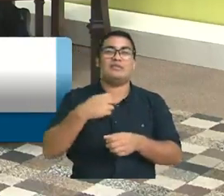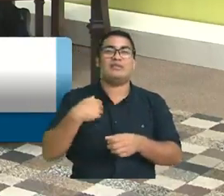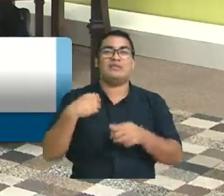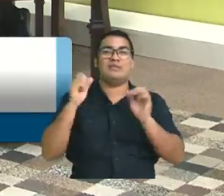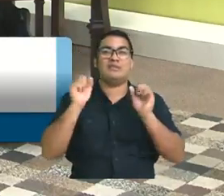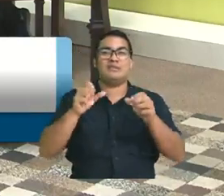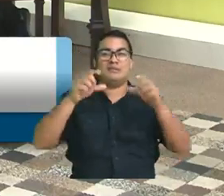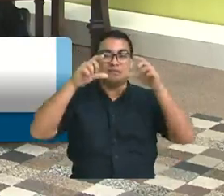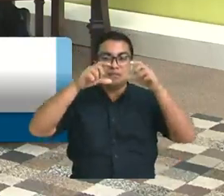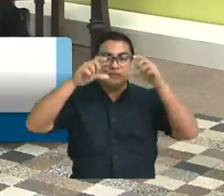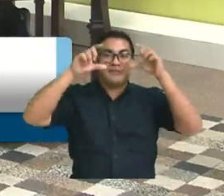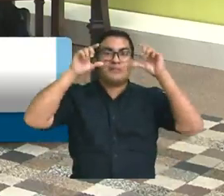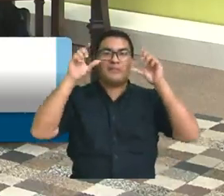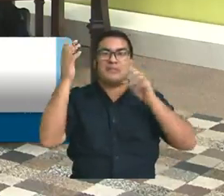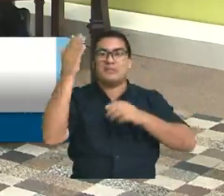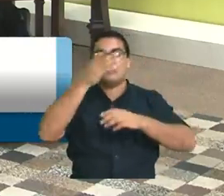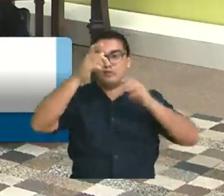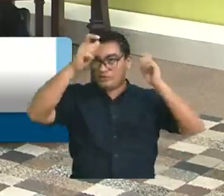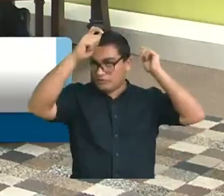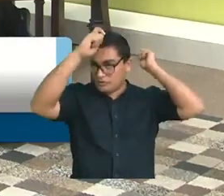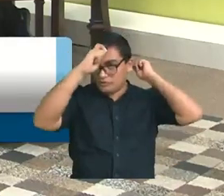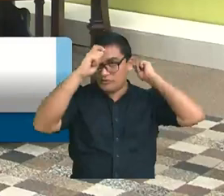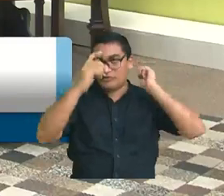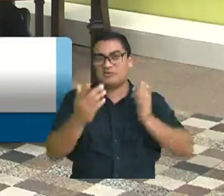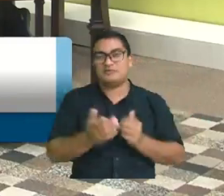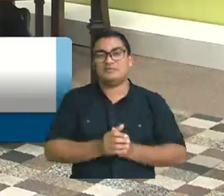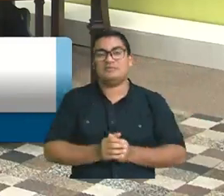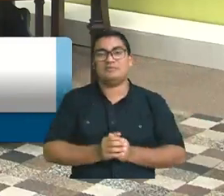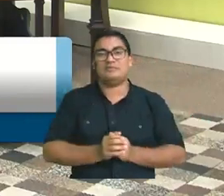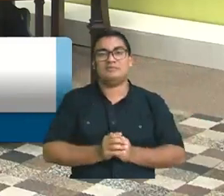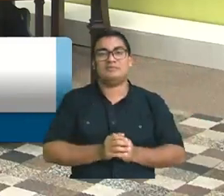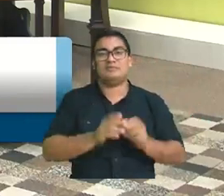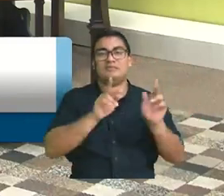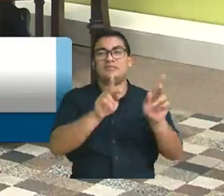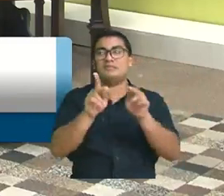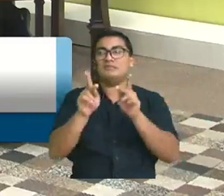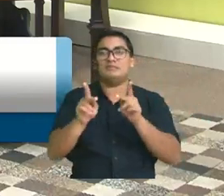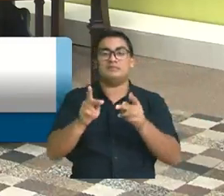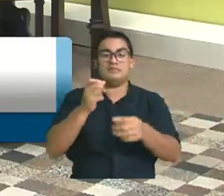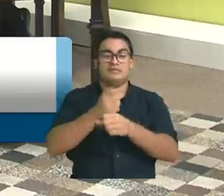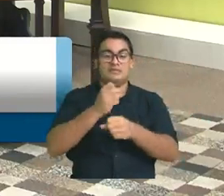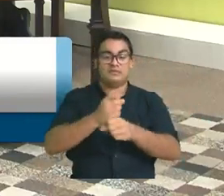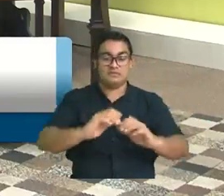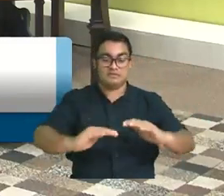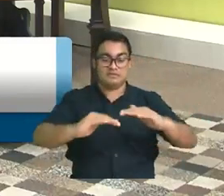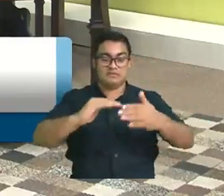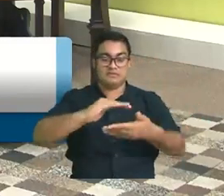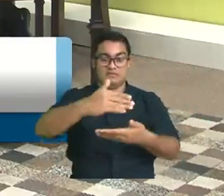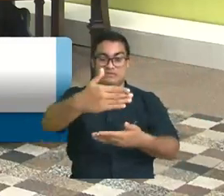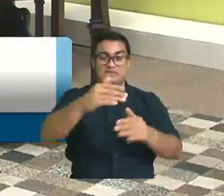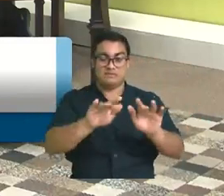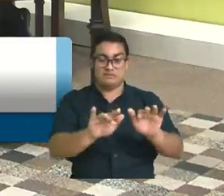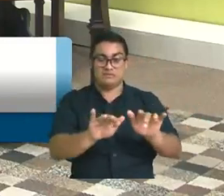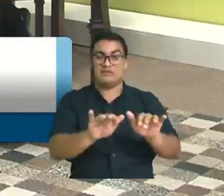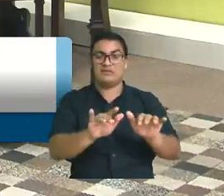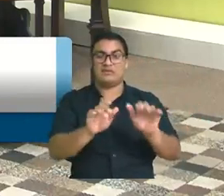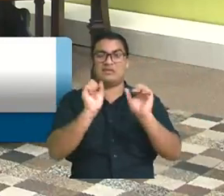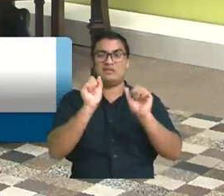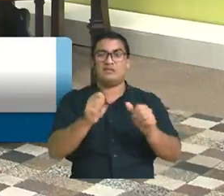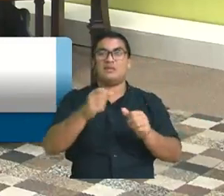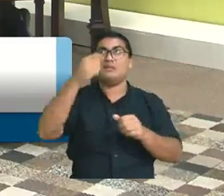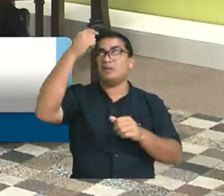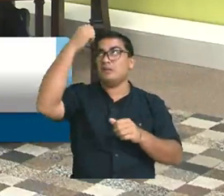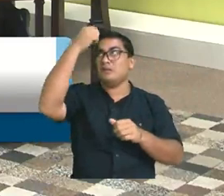Utilizar gafas, gorras, sí. Pacientes que están en la computadora pueden hacer uso de